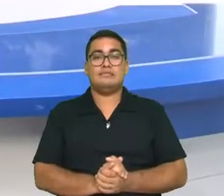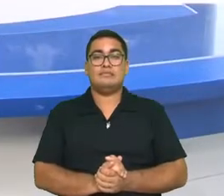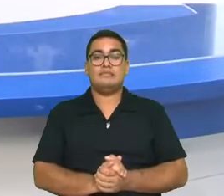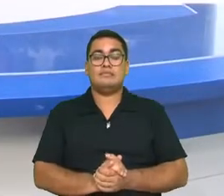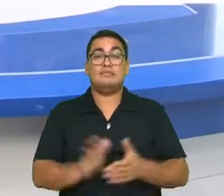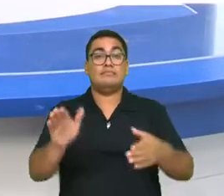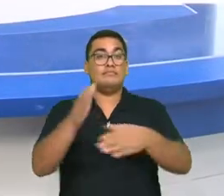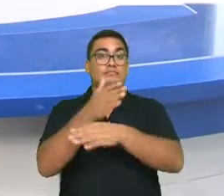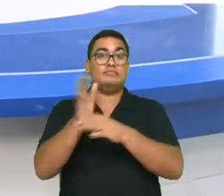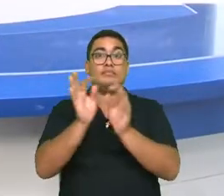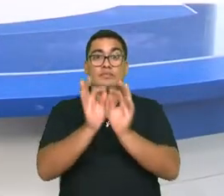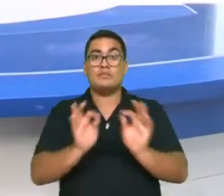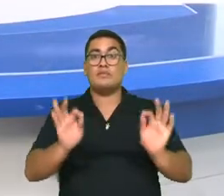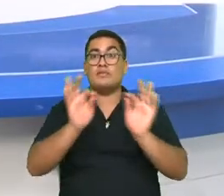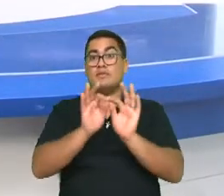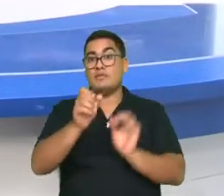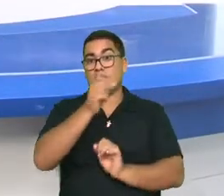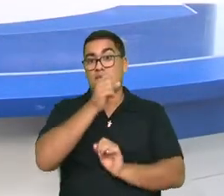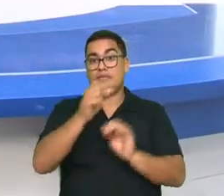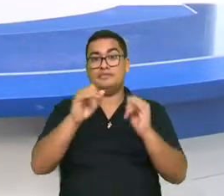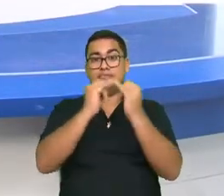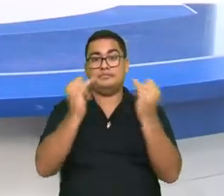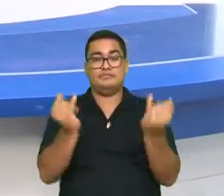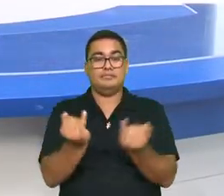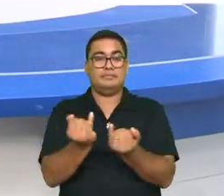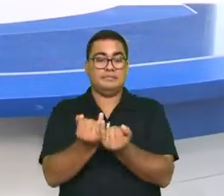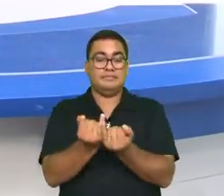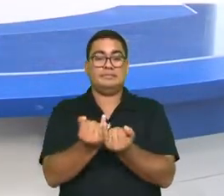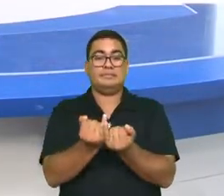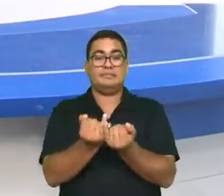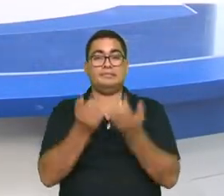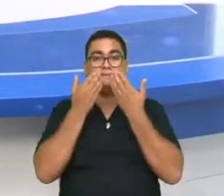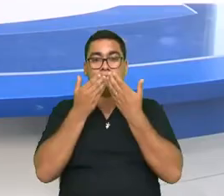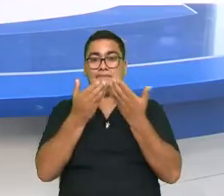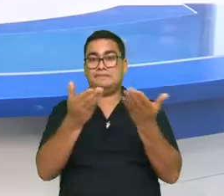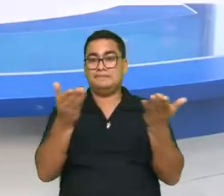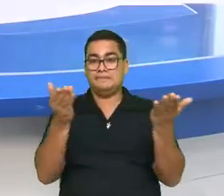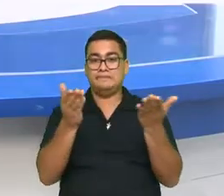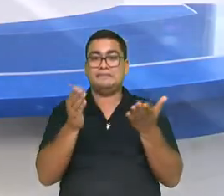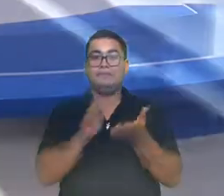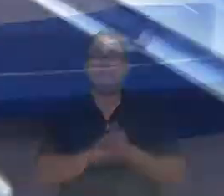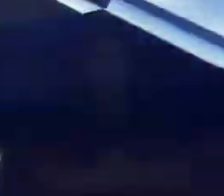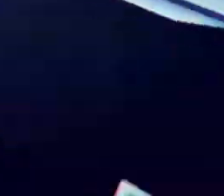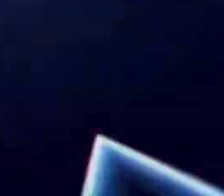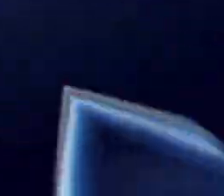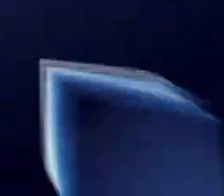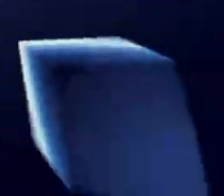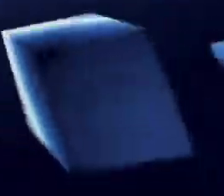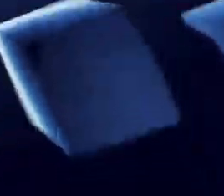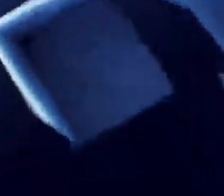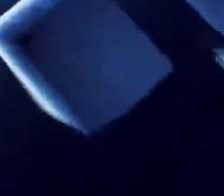Los sucesos que se han hecho noticias a nivel internacional en el siguiente bloque informativo.